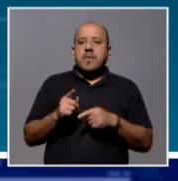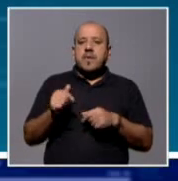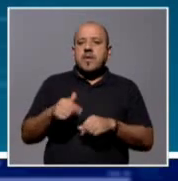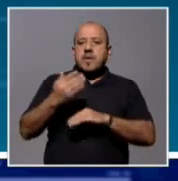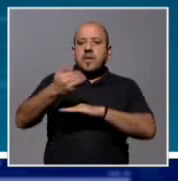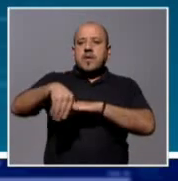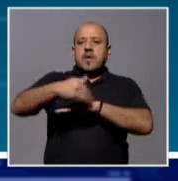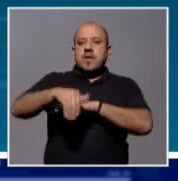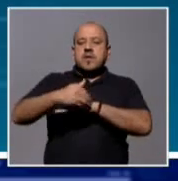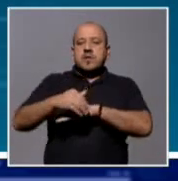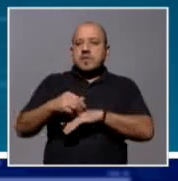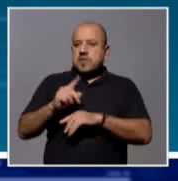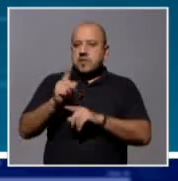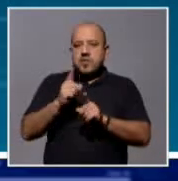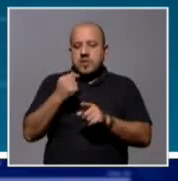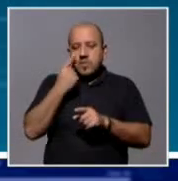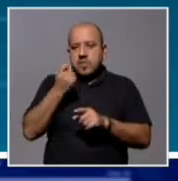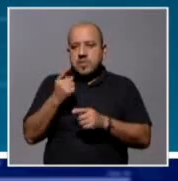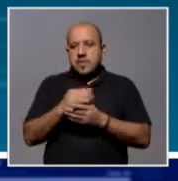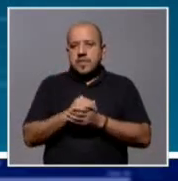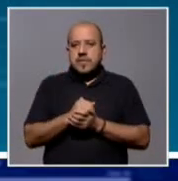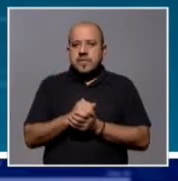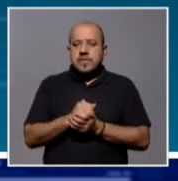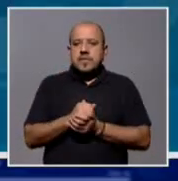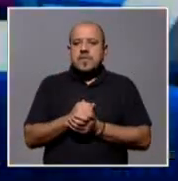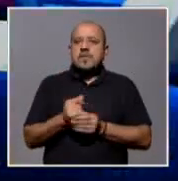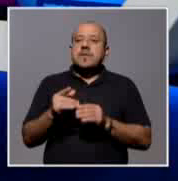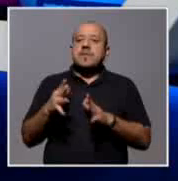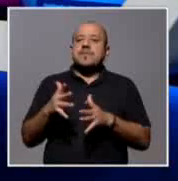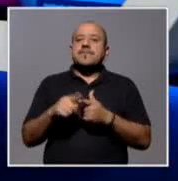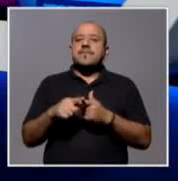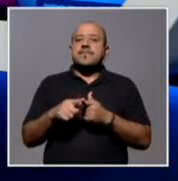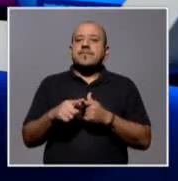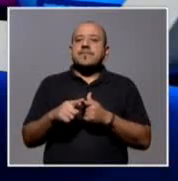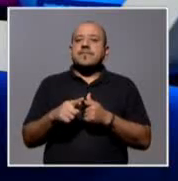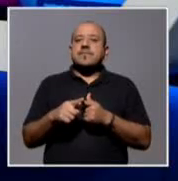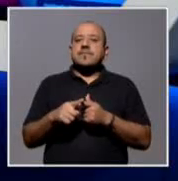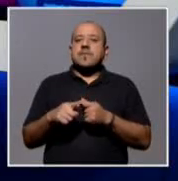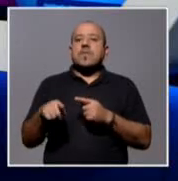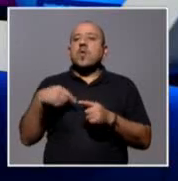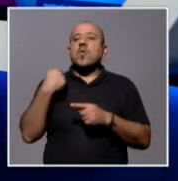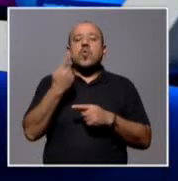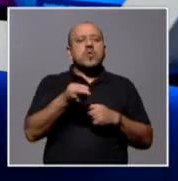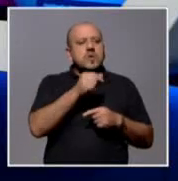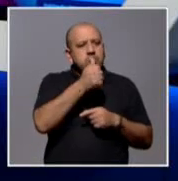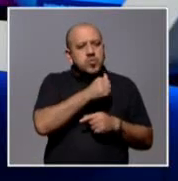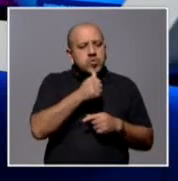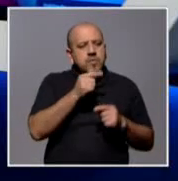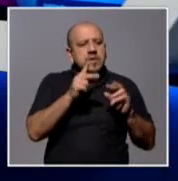calle no se nota mucho. No. ¿Y qué otras medidas de desconfinamiento se han tomado ahora?